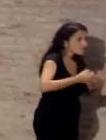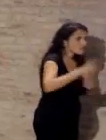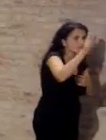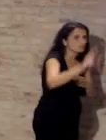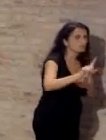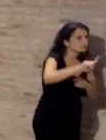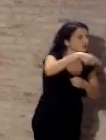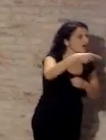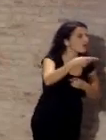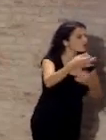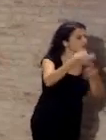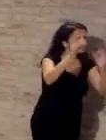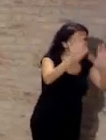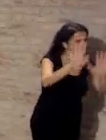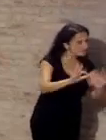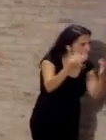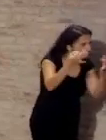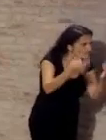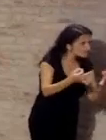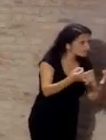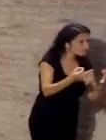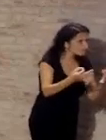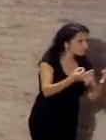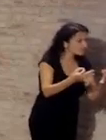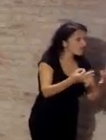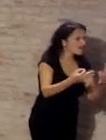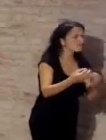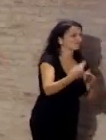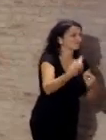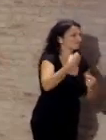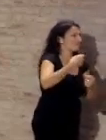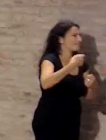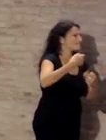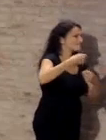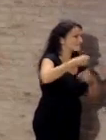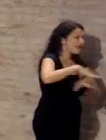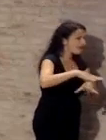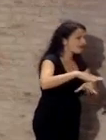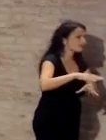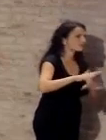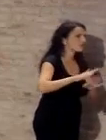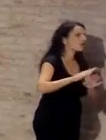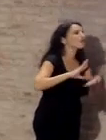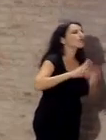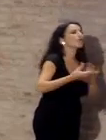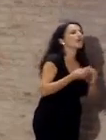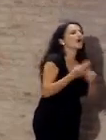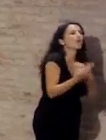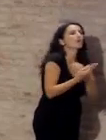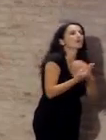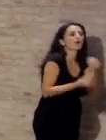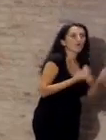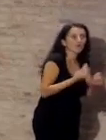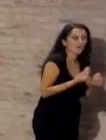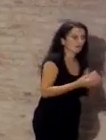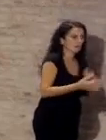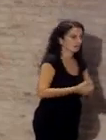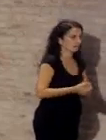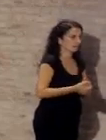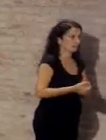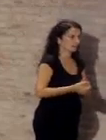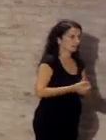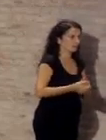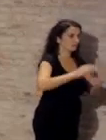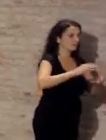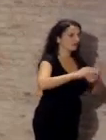personas Cómo podemos evitar que nos traten mal que no nos hablen de